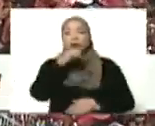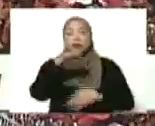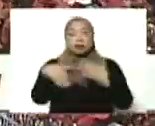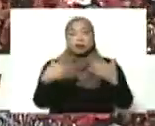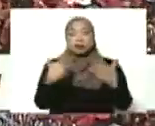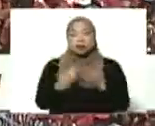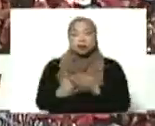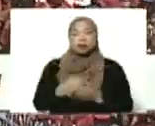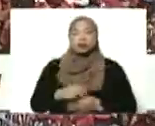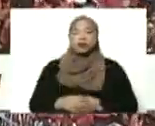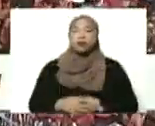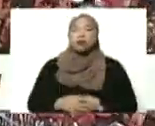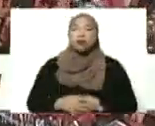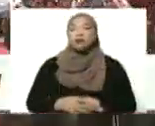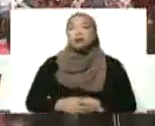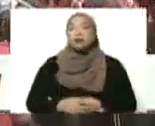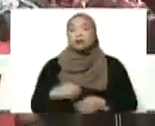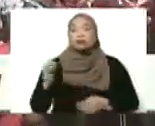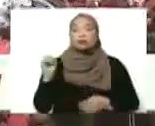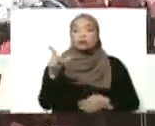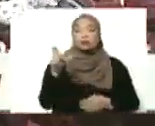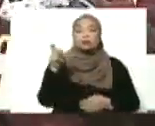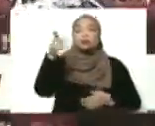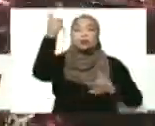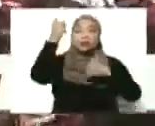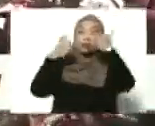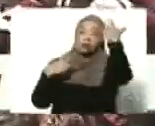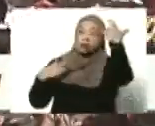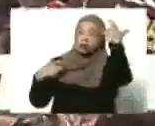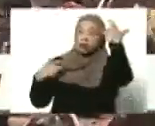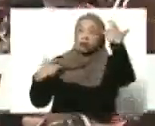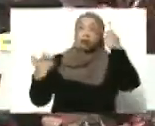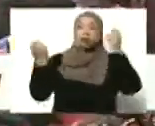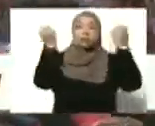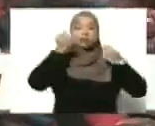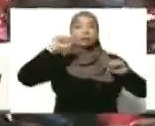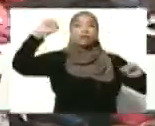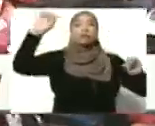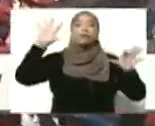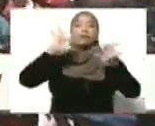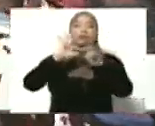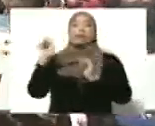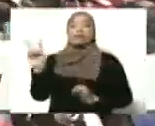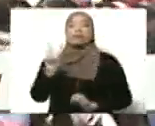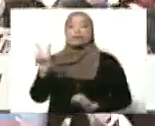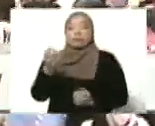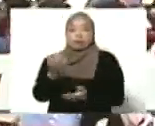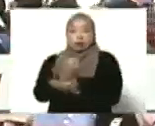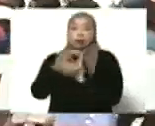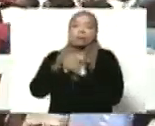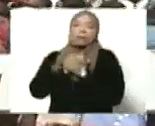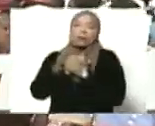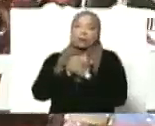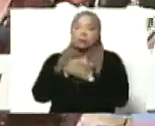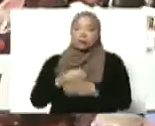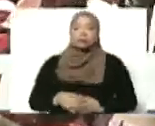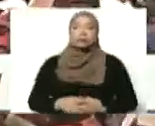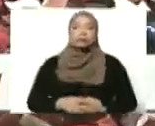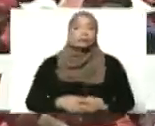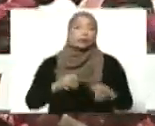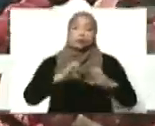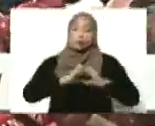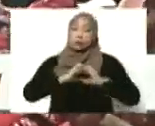nuestro partido, el partido de Chávez, el Partido Socialista Unido de Venezuela, con los brazos abiertos, con el